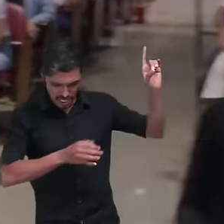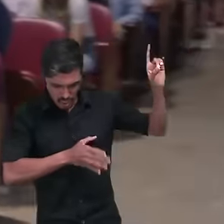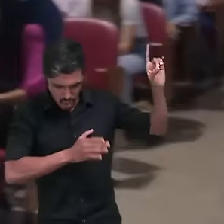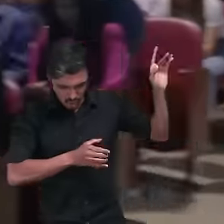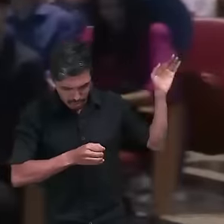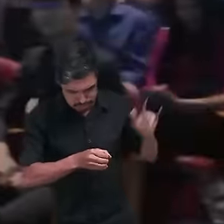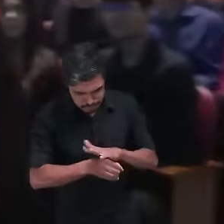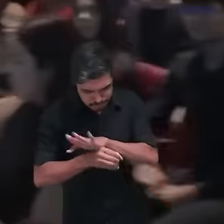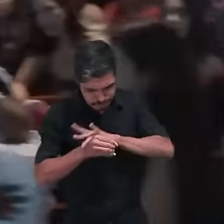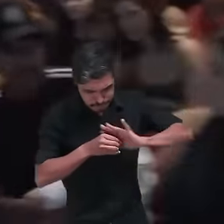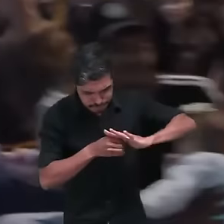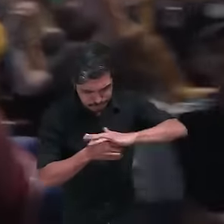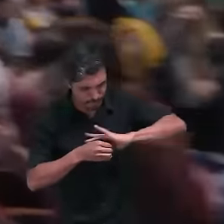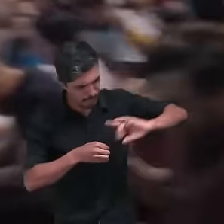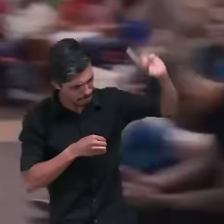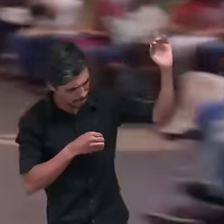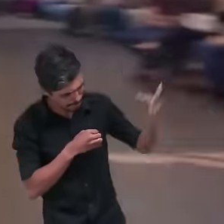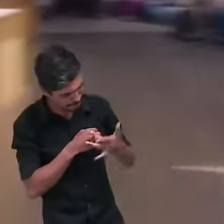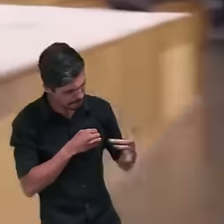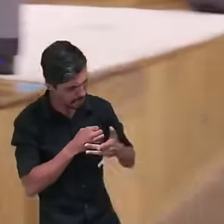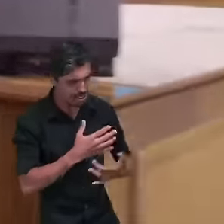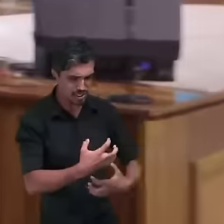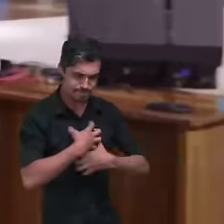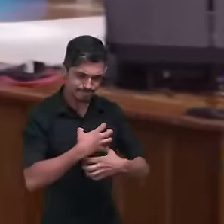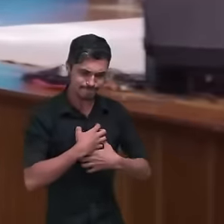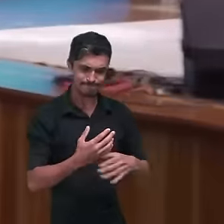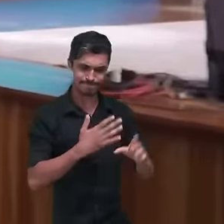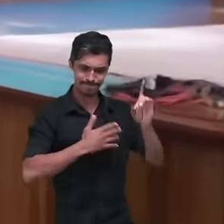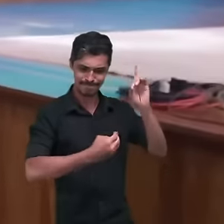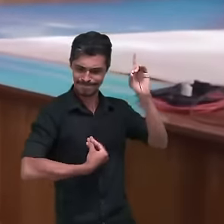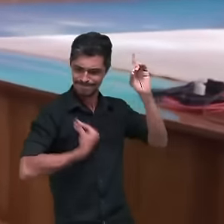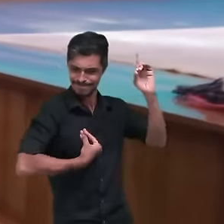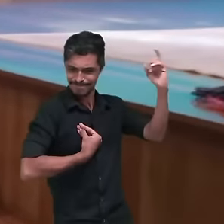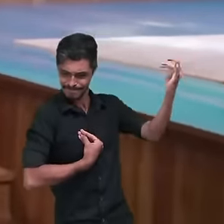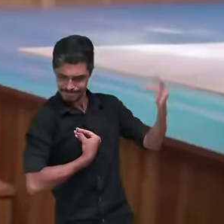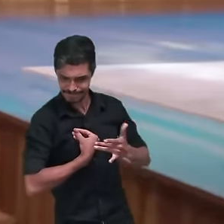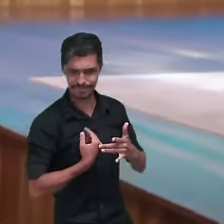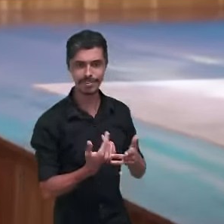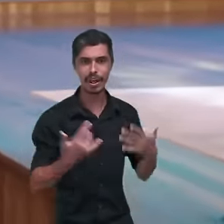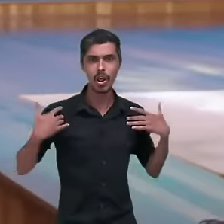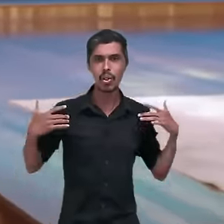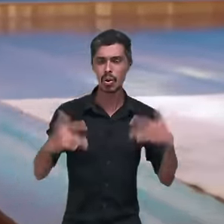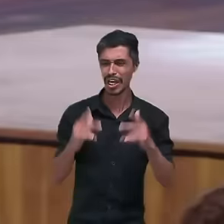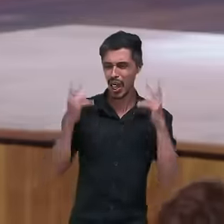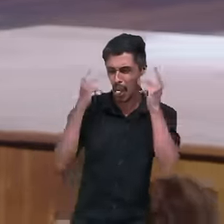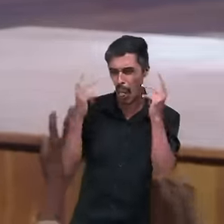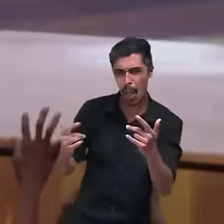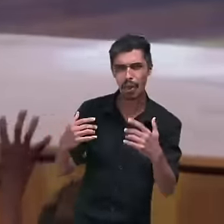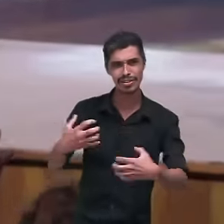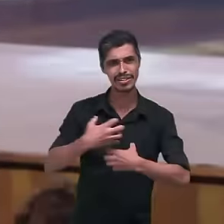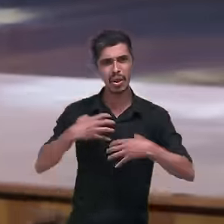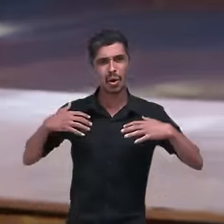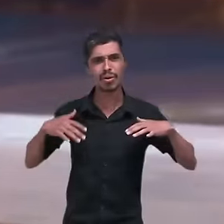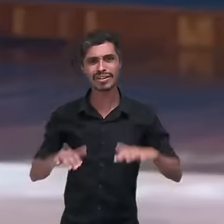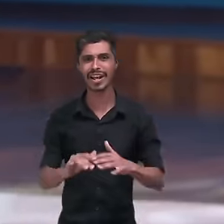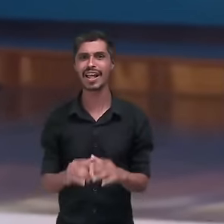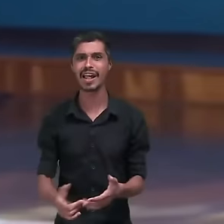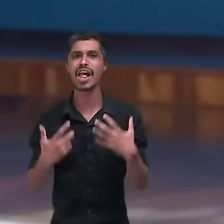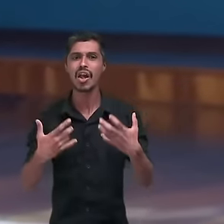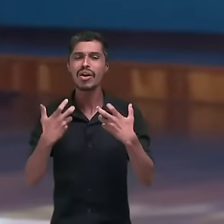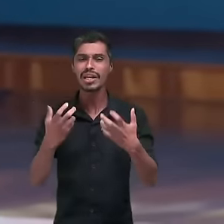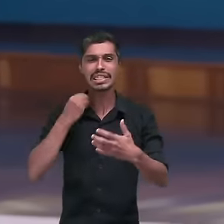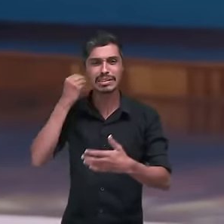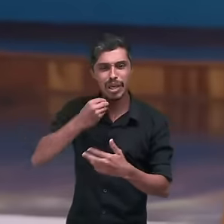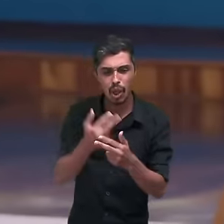toca, Señor, coloca de tu unción, de tu presencia sobre mi vida. No quiero ser un creyente común, quiero ser un creyente que vive lo sobre